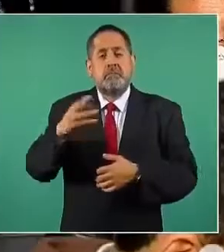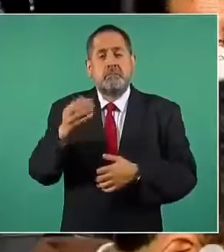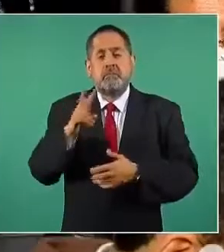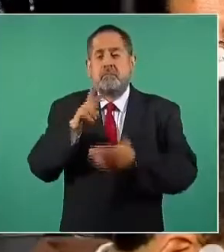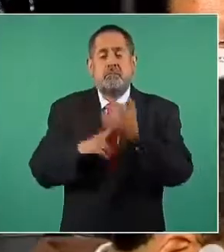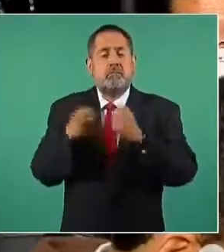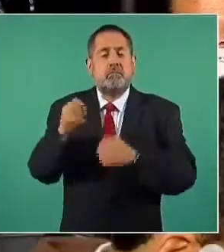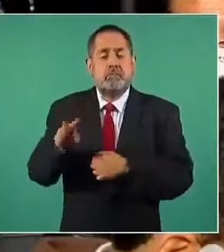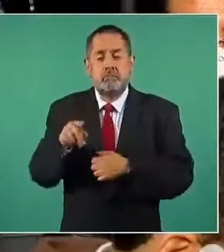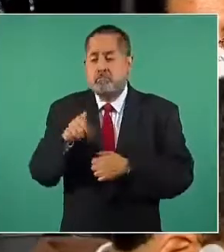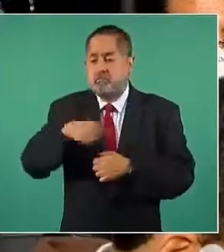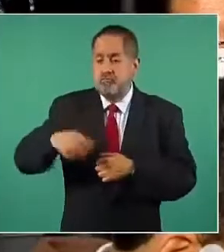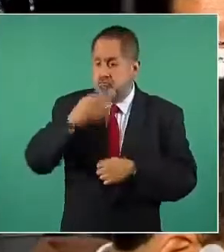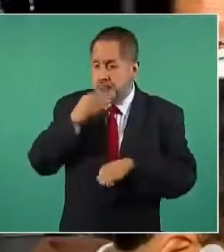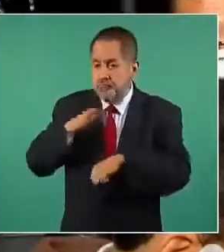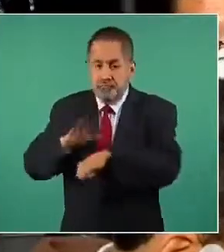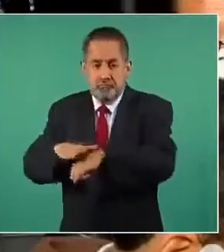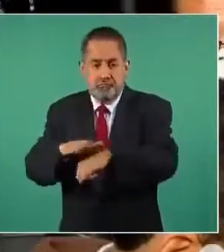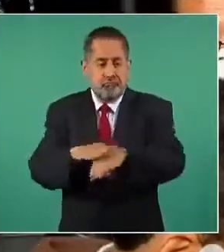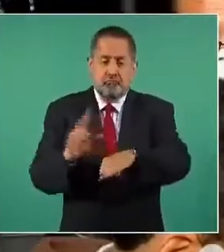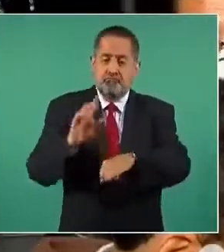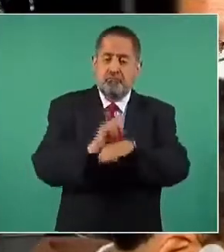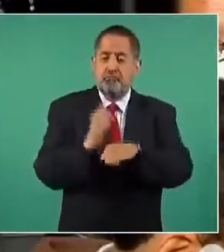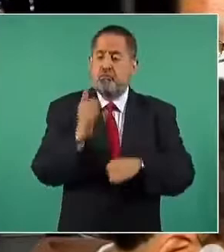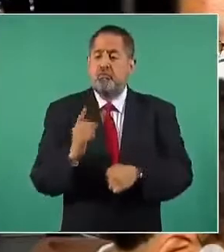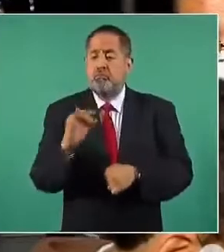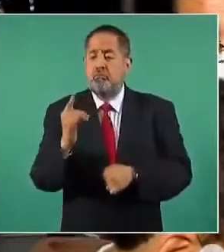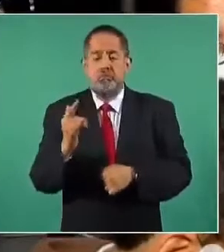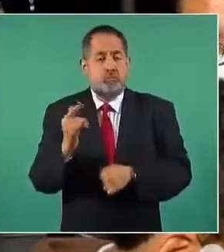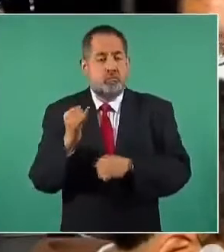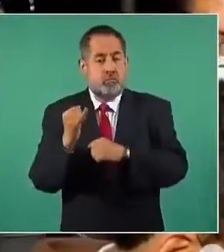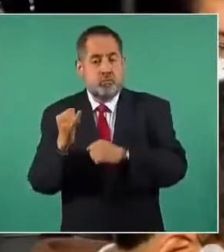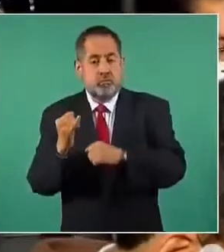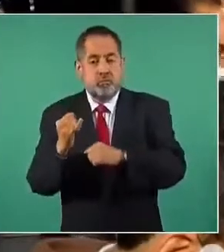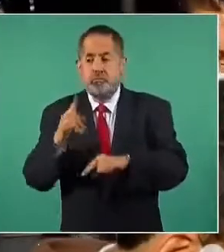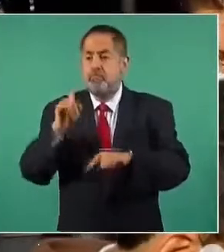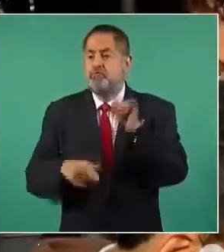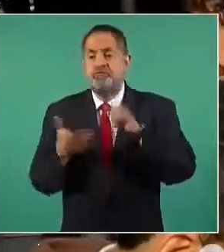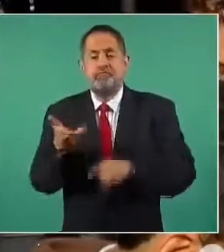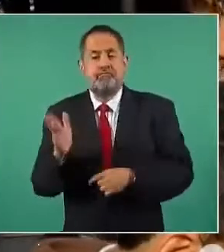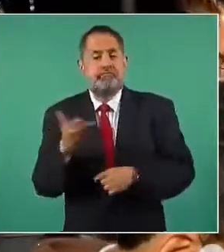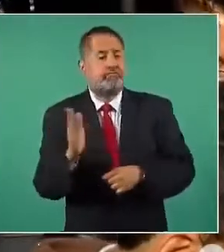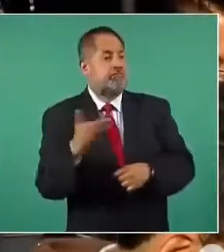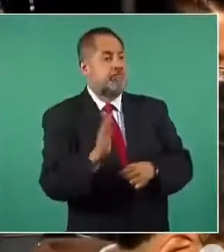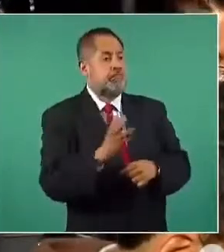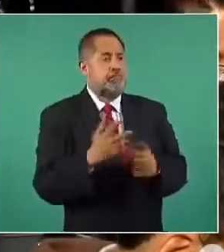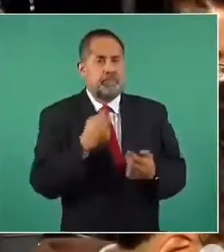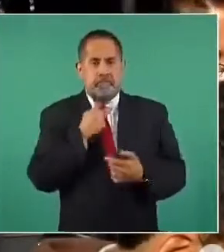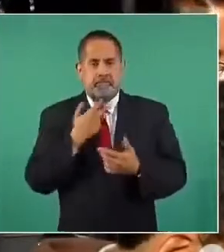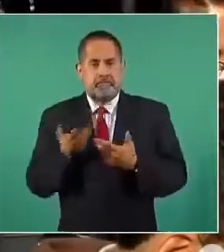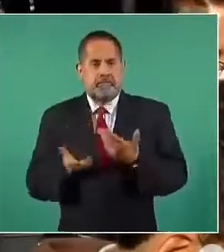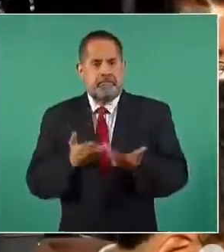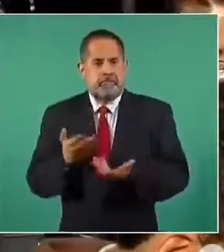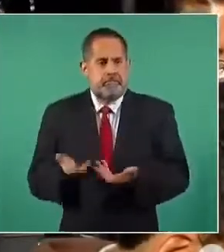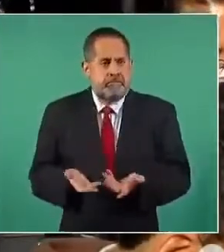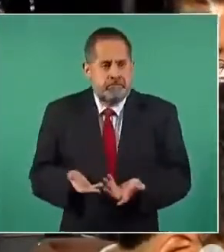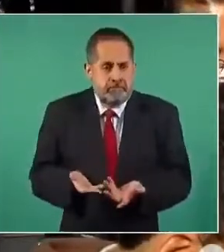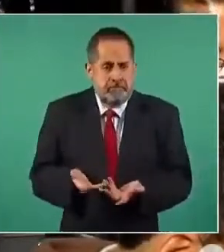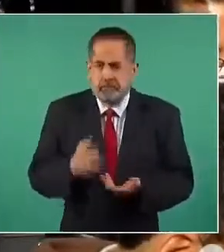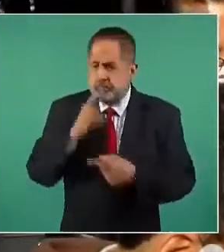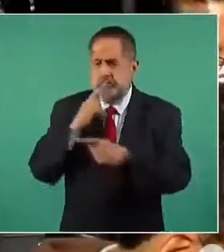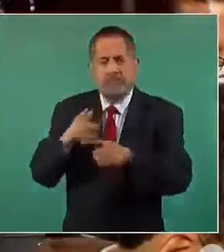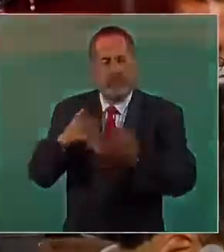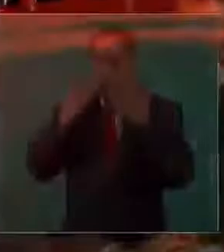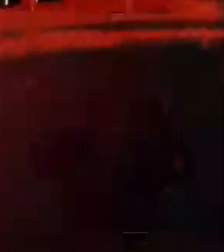2019, fueron notificados que a partir del 1 de junio de ese año estaban fuera de la Secretaría. Y le dijeron que mejor